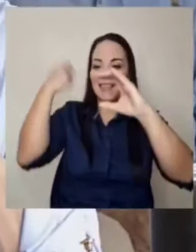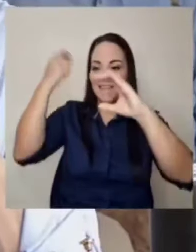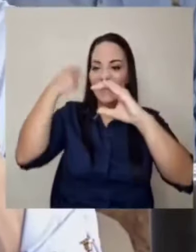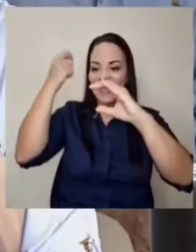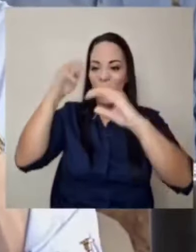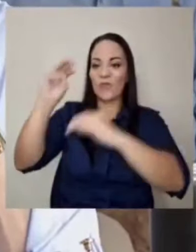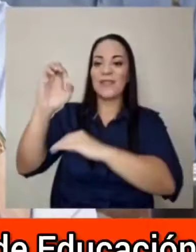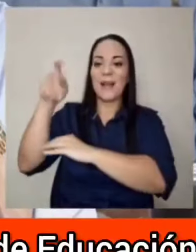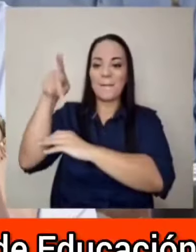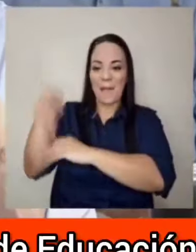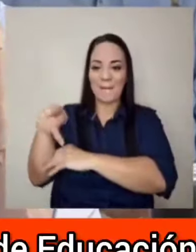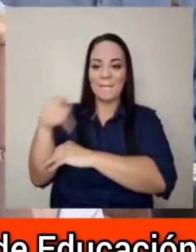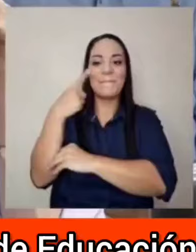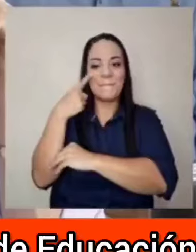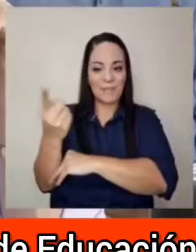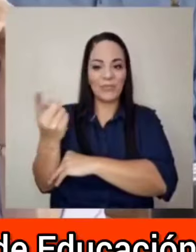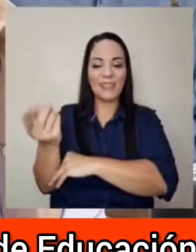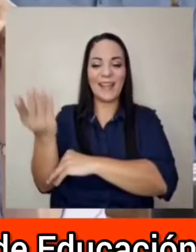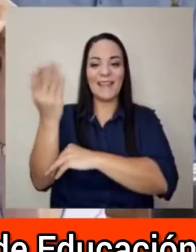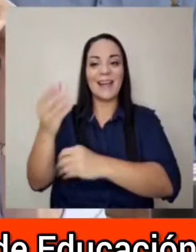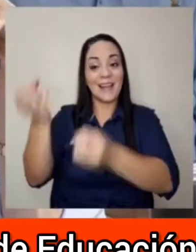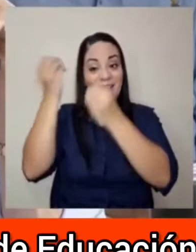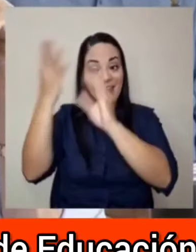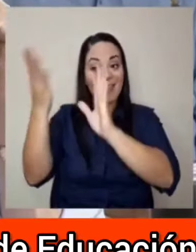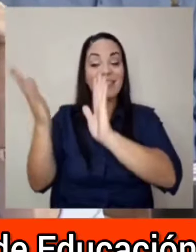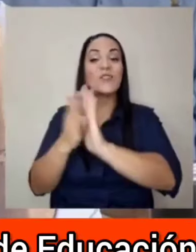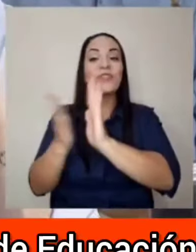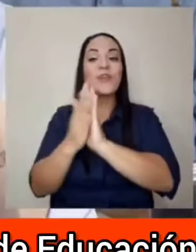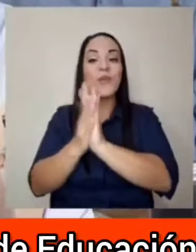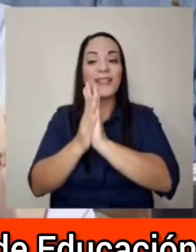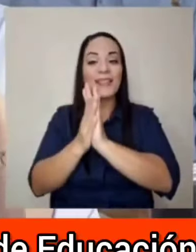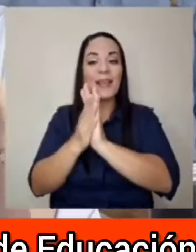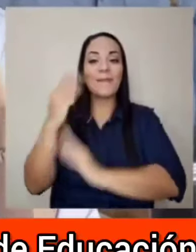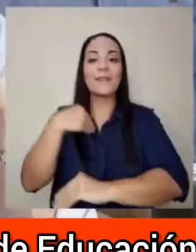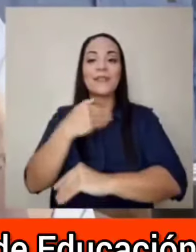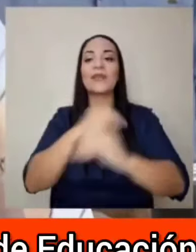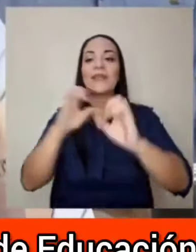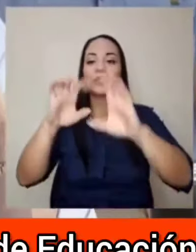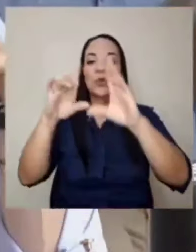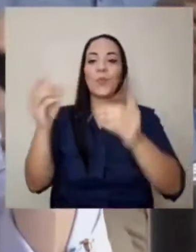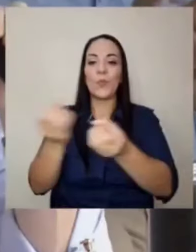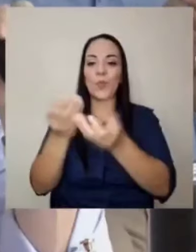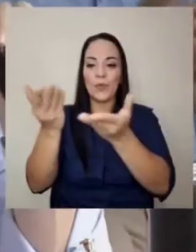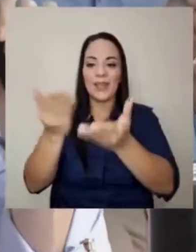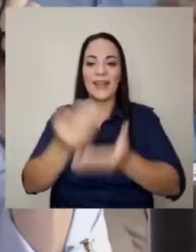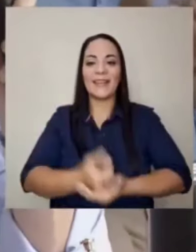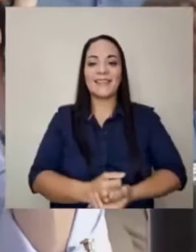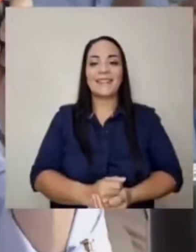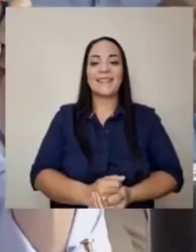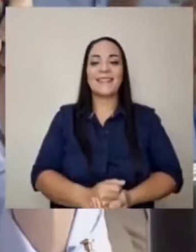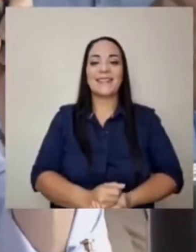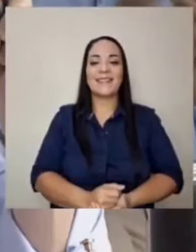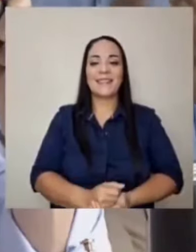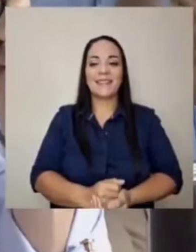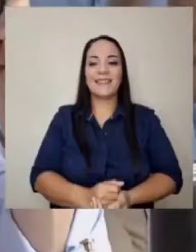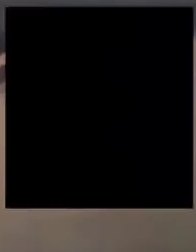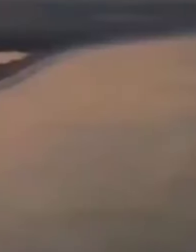video que da la rendición de cuentas del Ministerio de Educación.